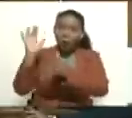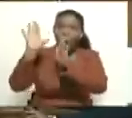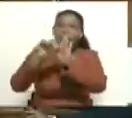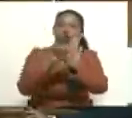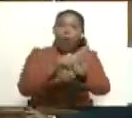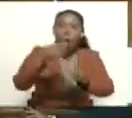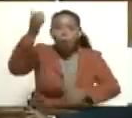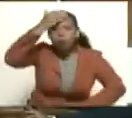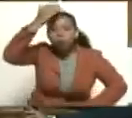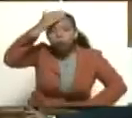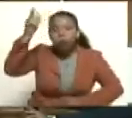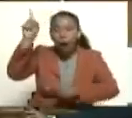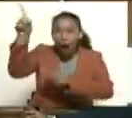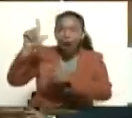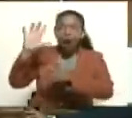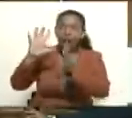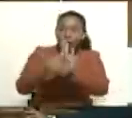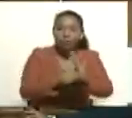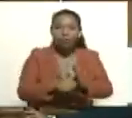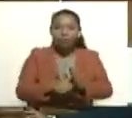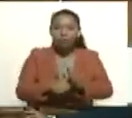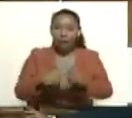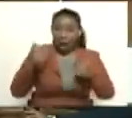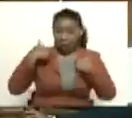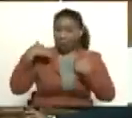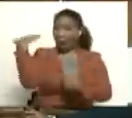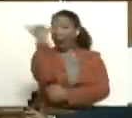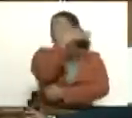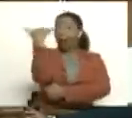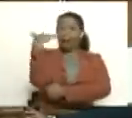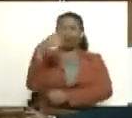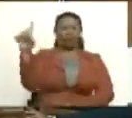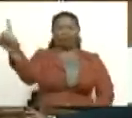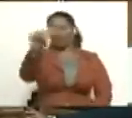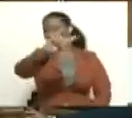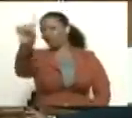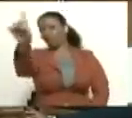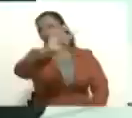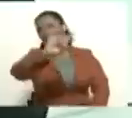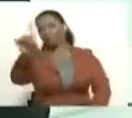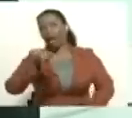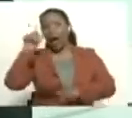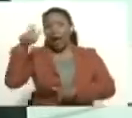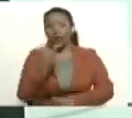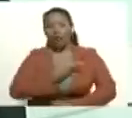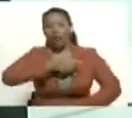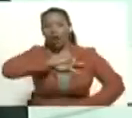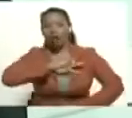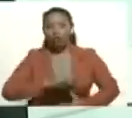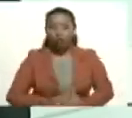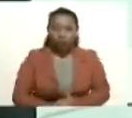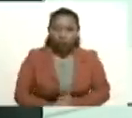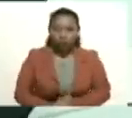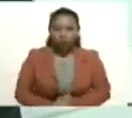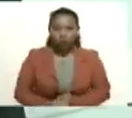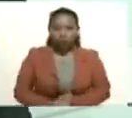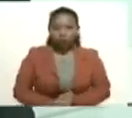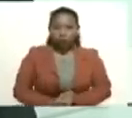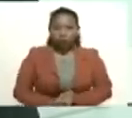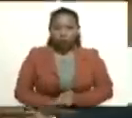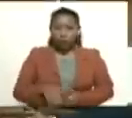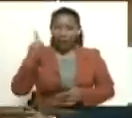Trump. No me vengan con esa estupidez. Eso es una falsaria, eso es